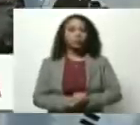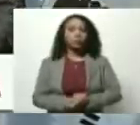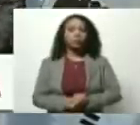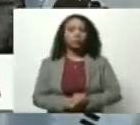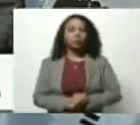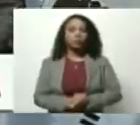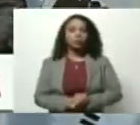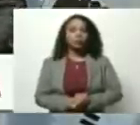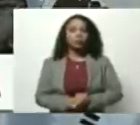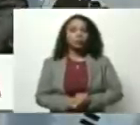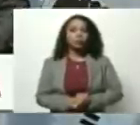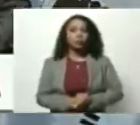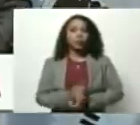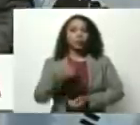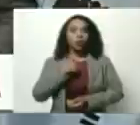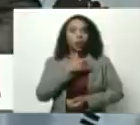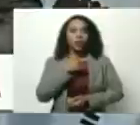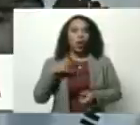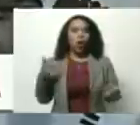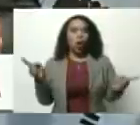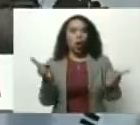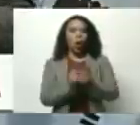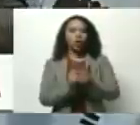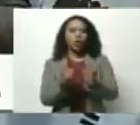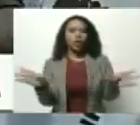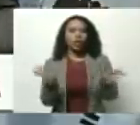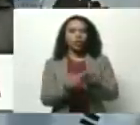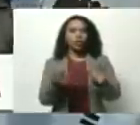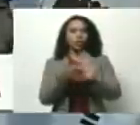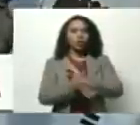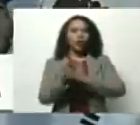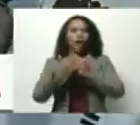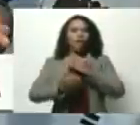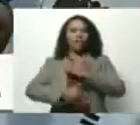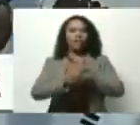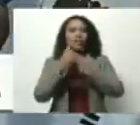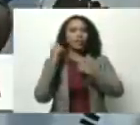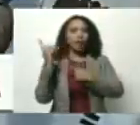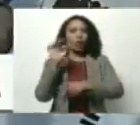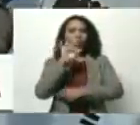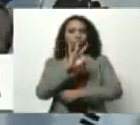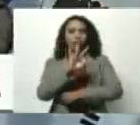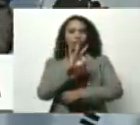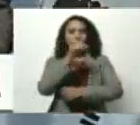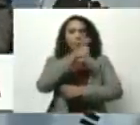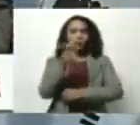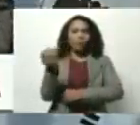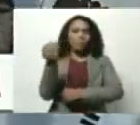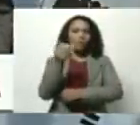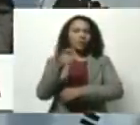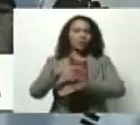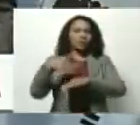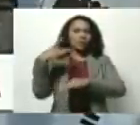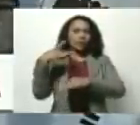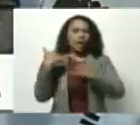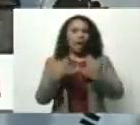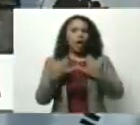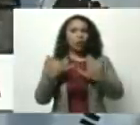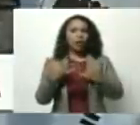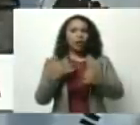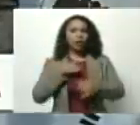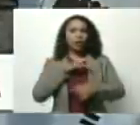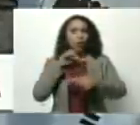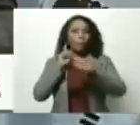Quisiera brevemente, para resumir, dar avances de los tres casos más recientes que